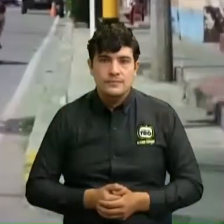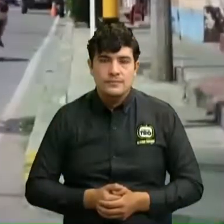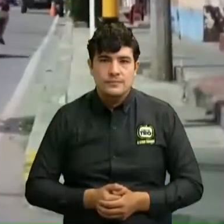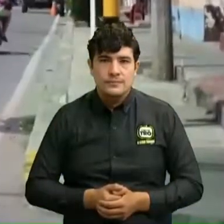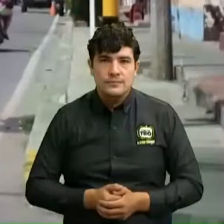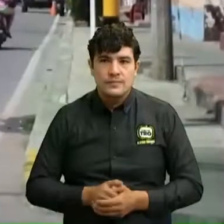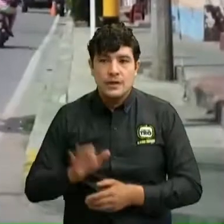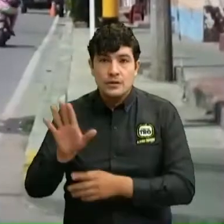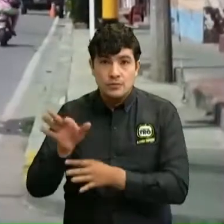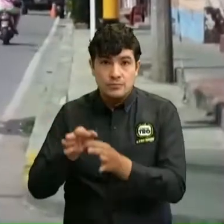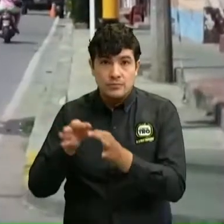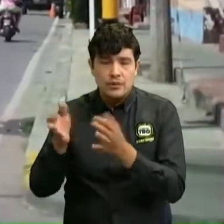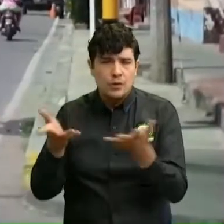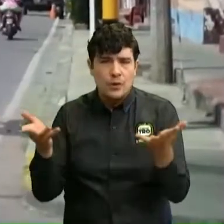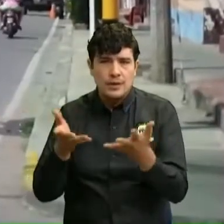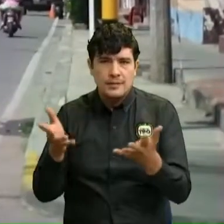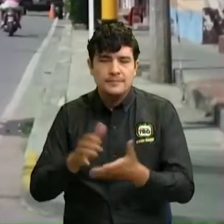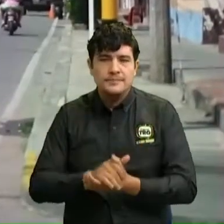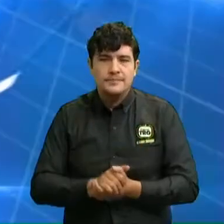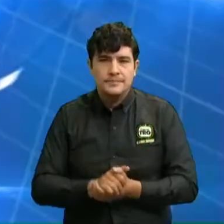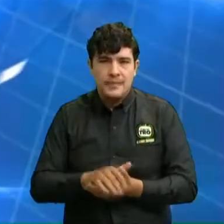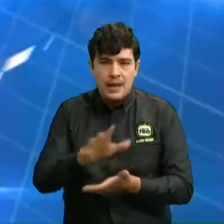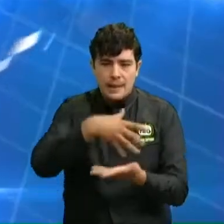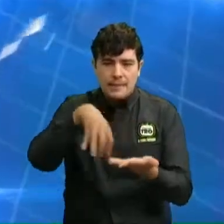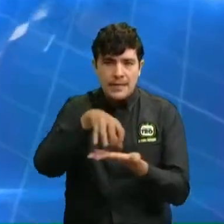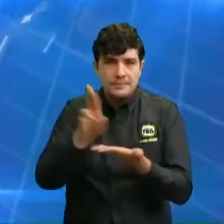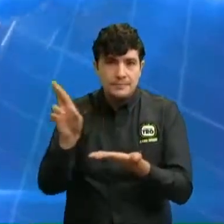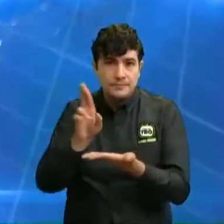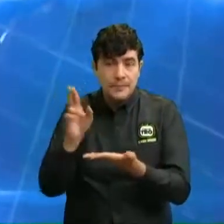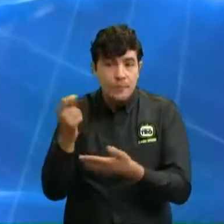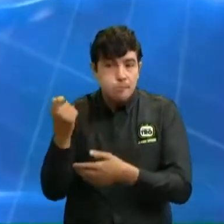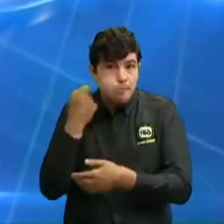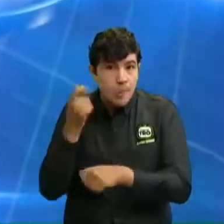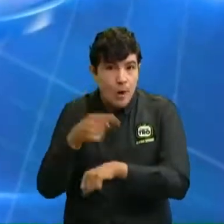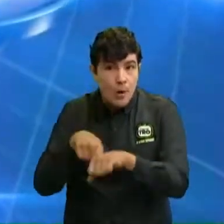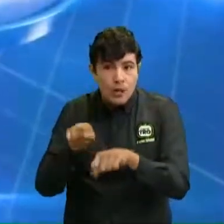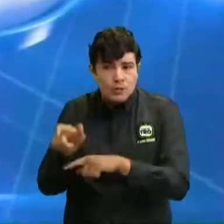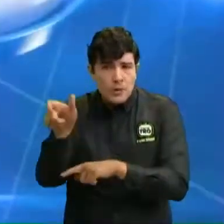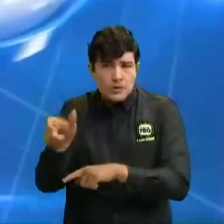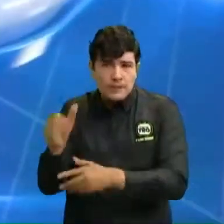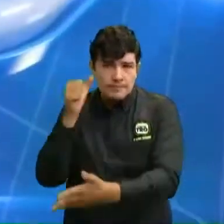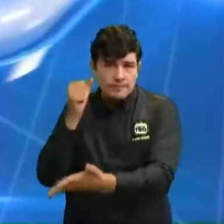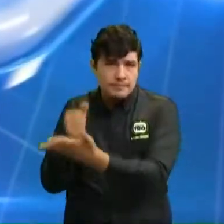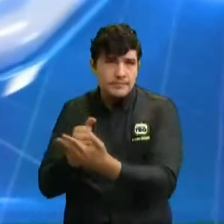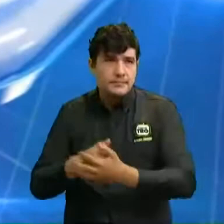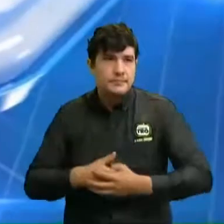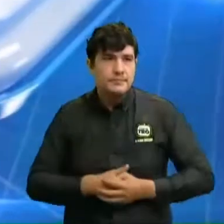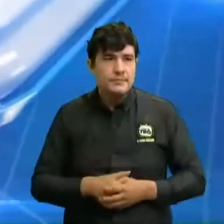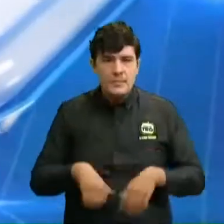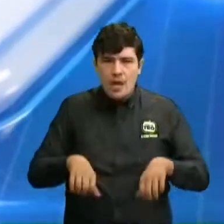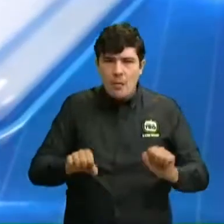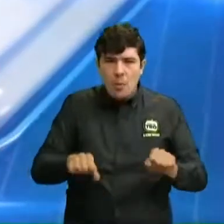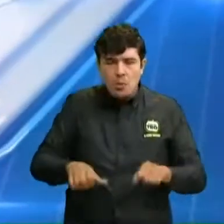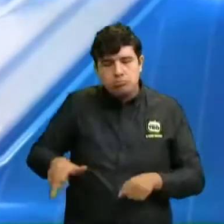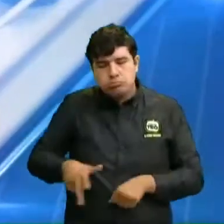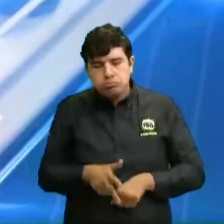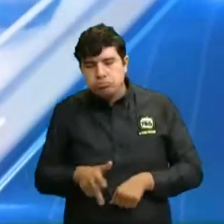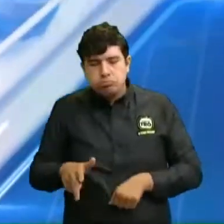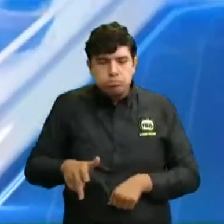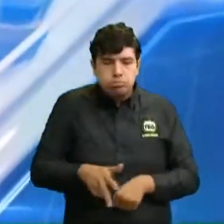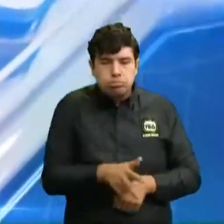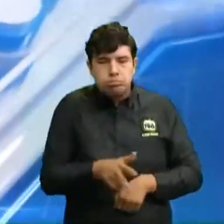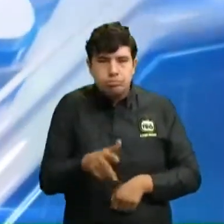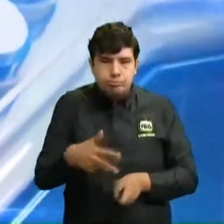En el municipio de Villa del Rosario, en las últimas horas, un hombre fue asesinado cuando transportaba a un pasajero en su motocicleta. Según